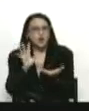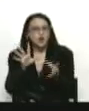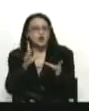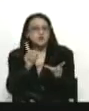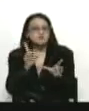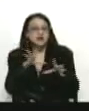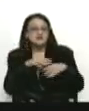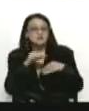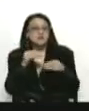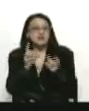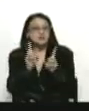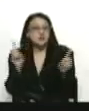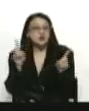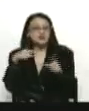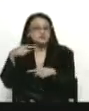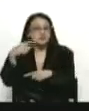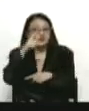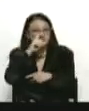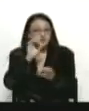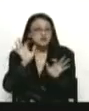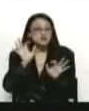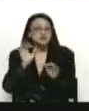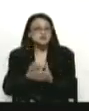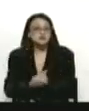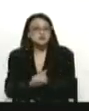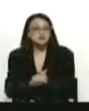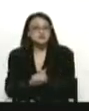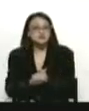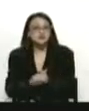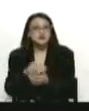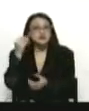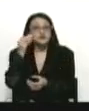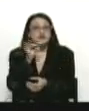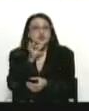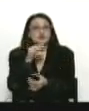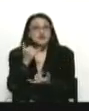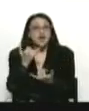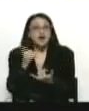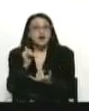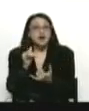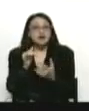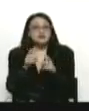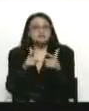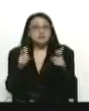democráticas en los próximos años? Yo creo que todavía hay como una onda expansiva